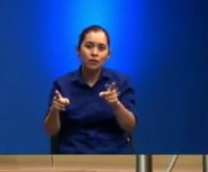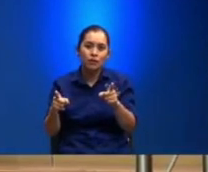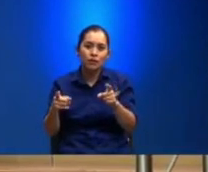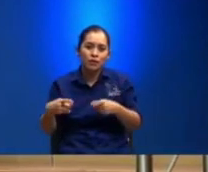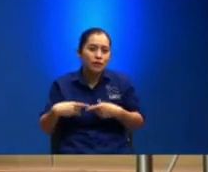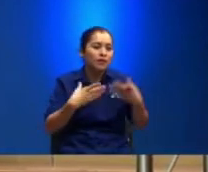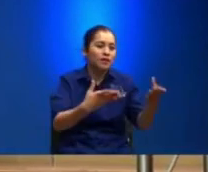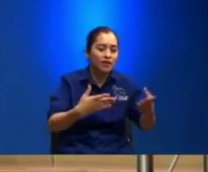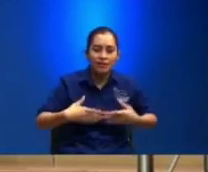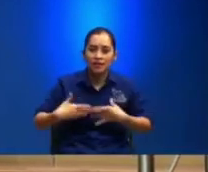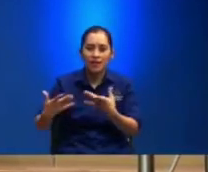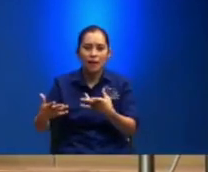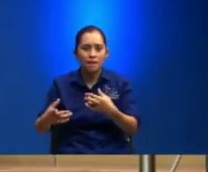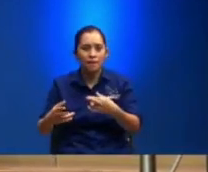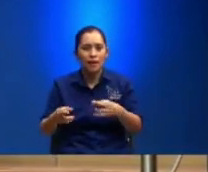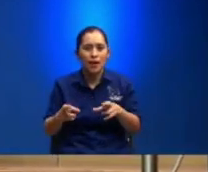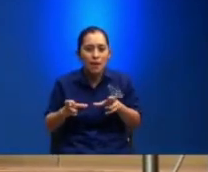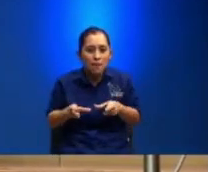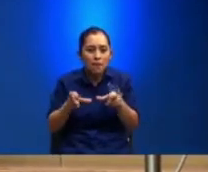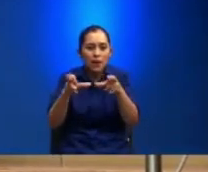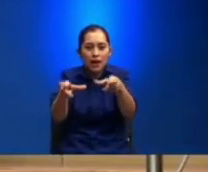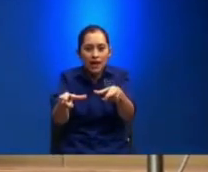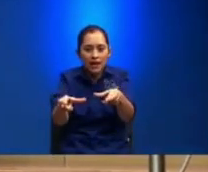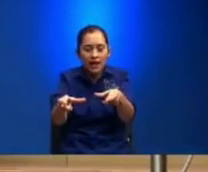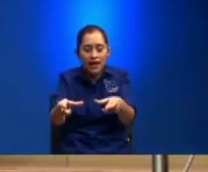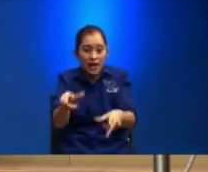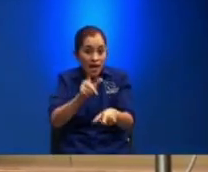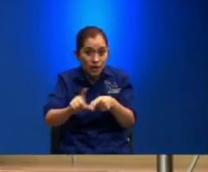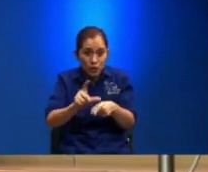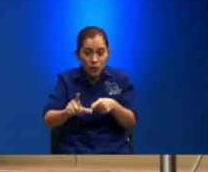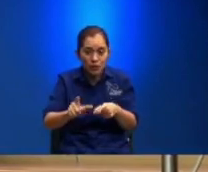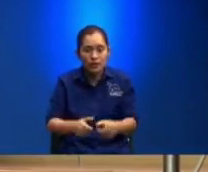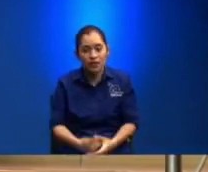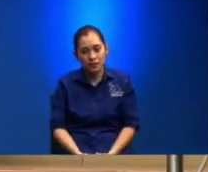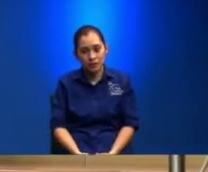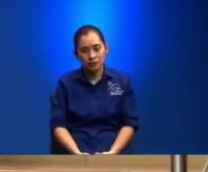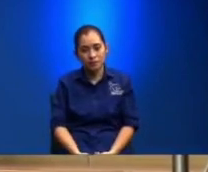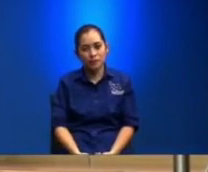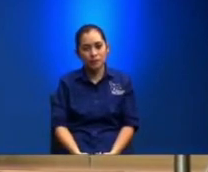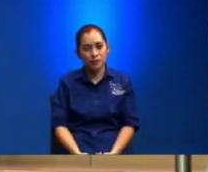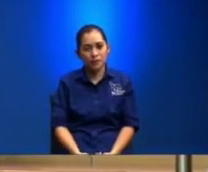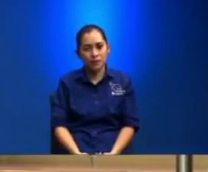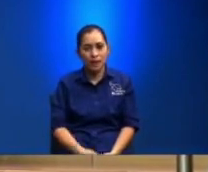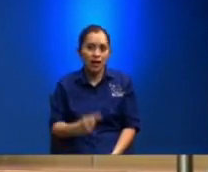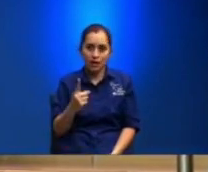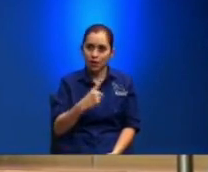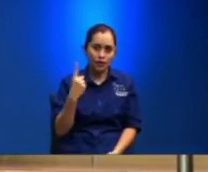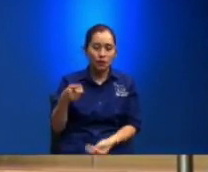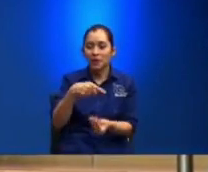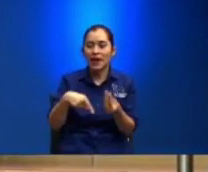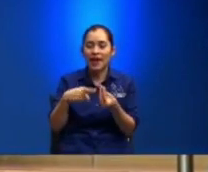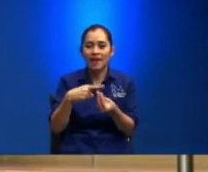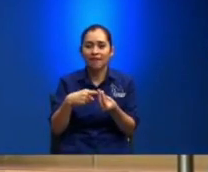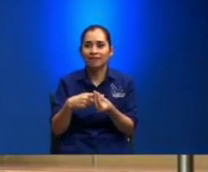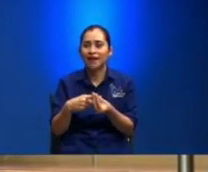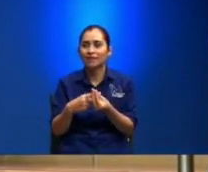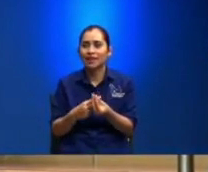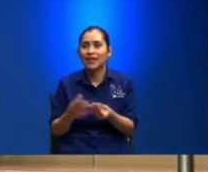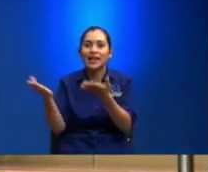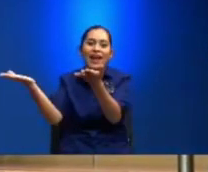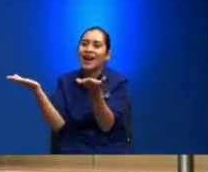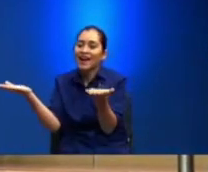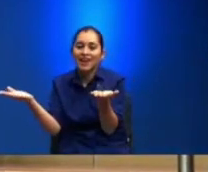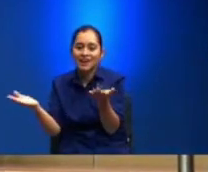pero hay otra en ella están los buses de nuestros paisanos recibiéndolos allá porque más de algo les